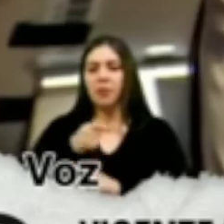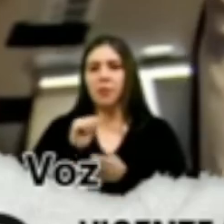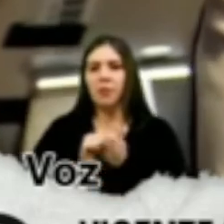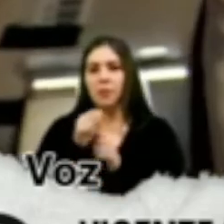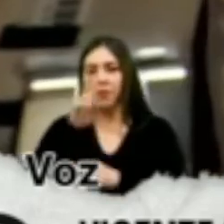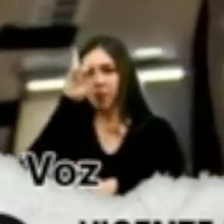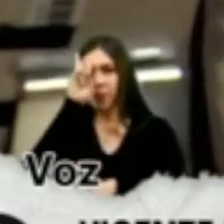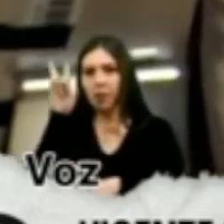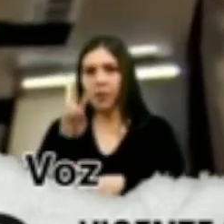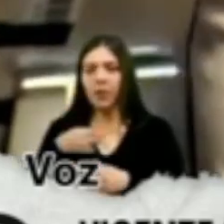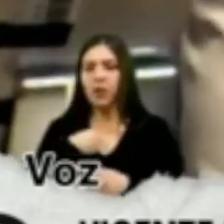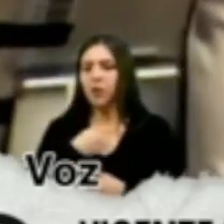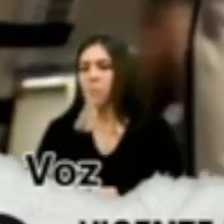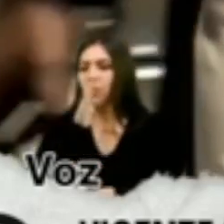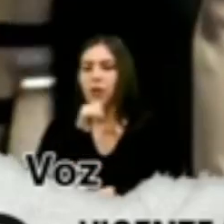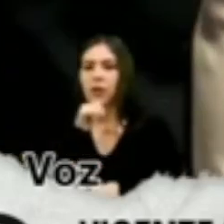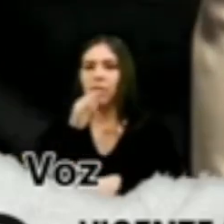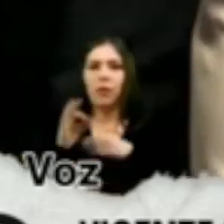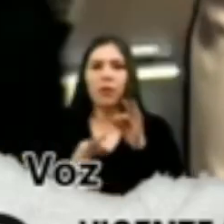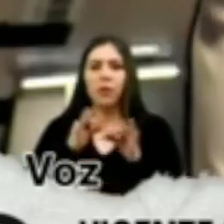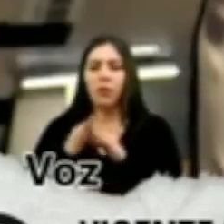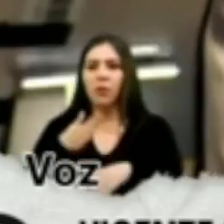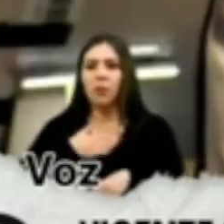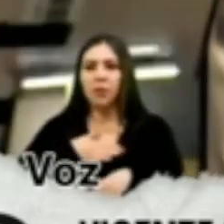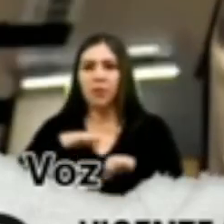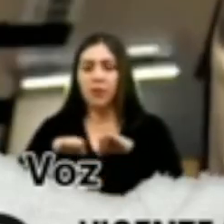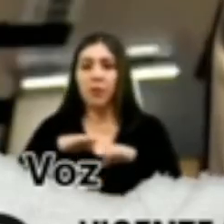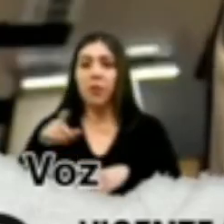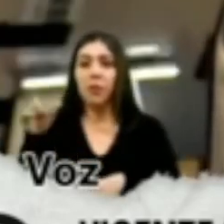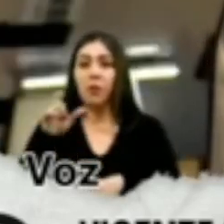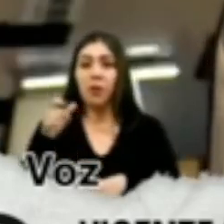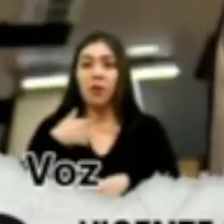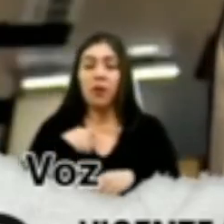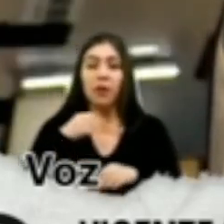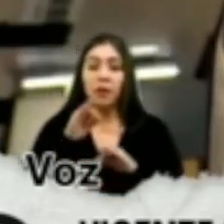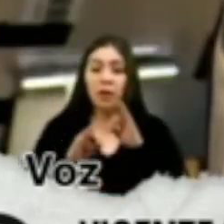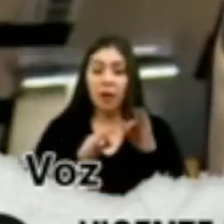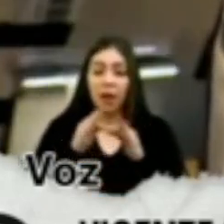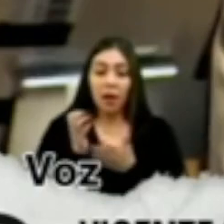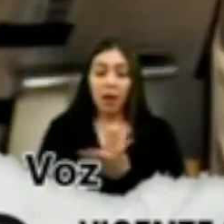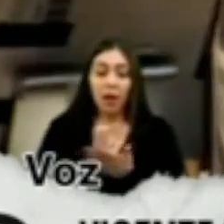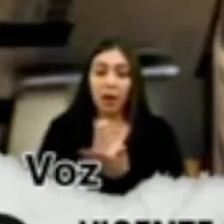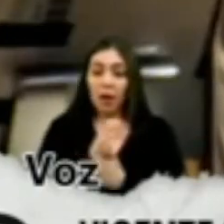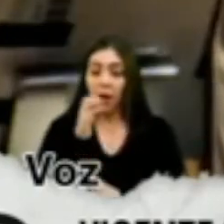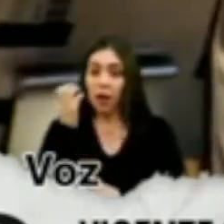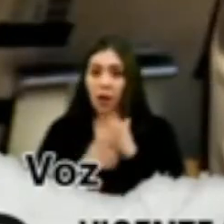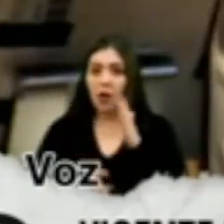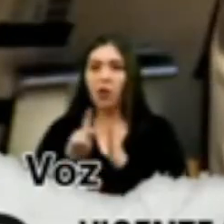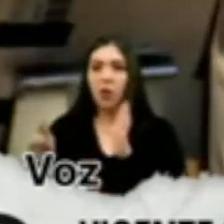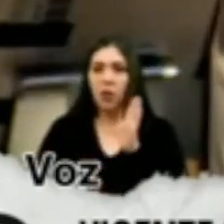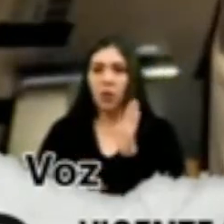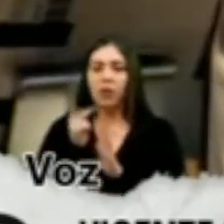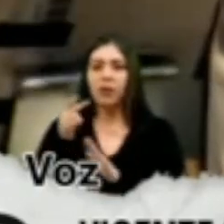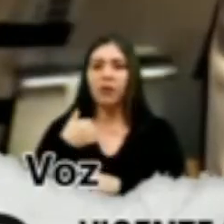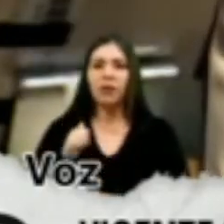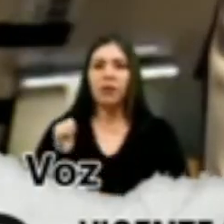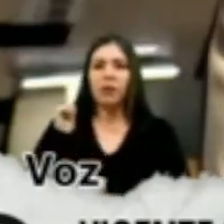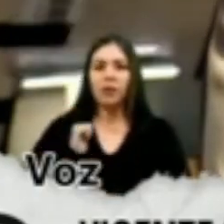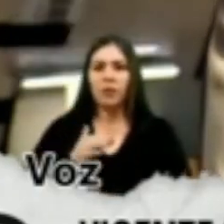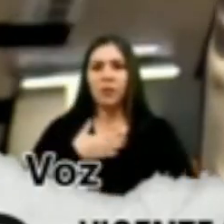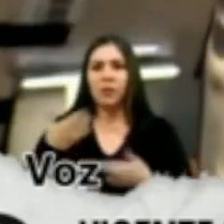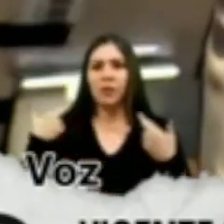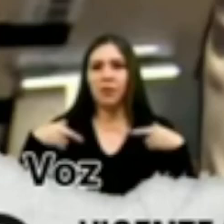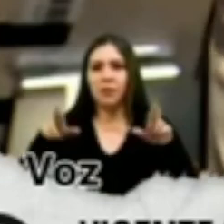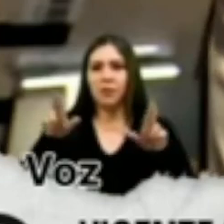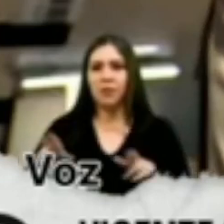invisibilizados en los medios de comunicación corporativos y en el caso de Televisa incluso utilizaron las imágenes